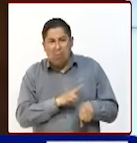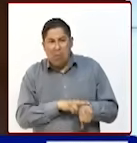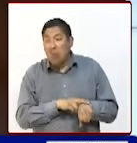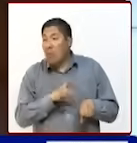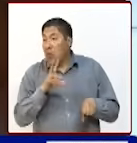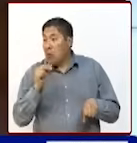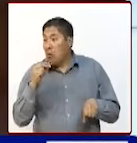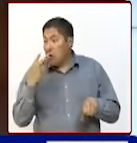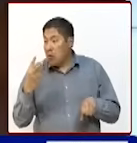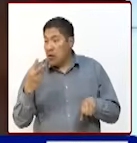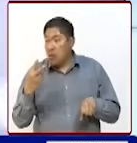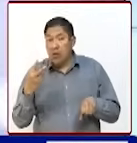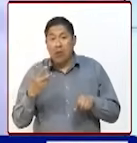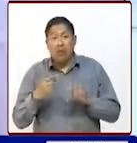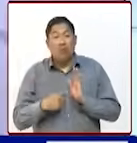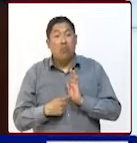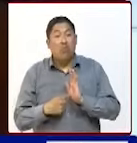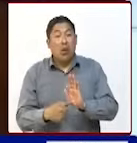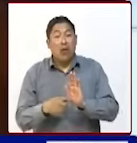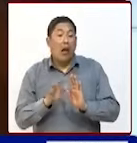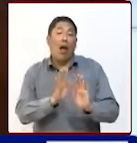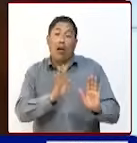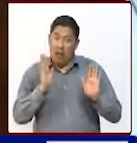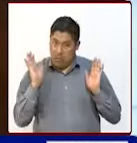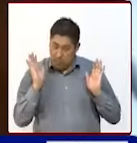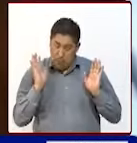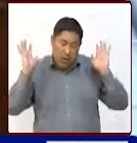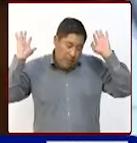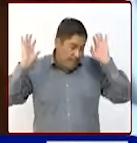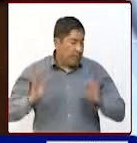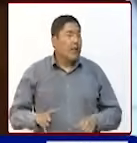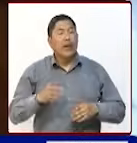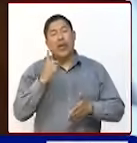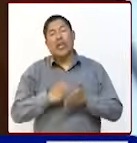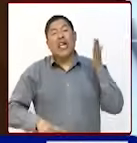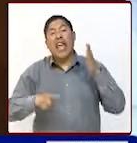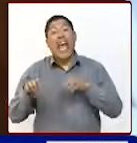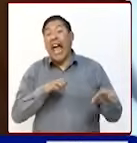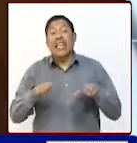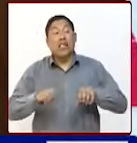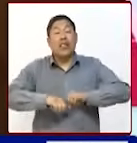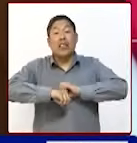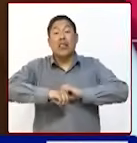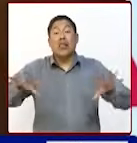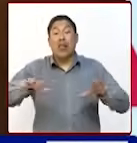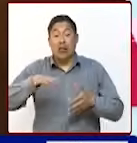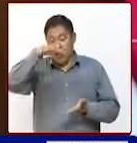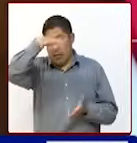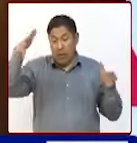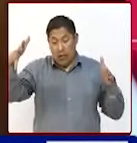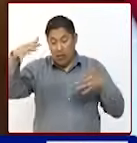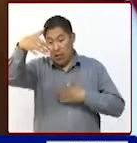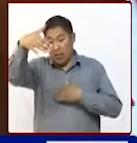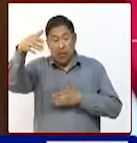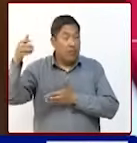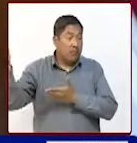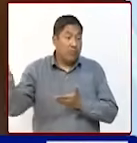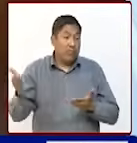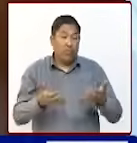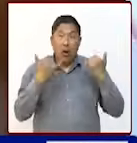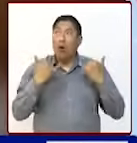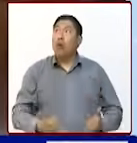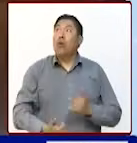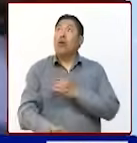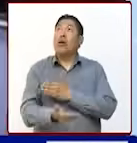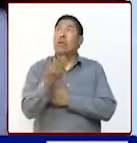visto la venta, sin embargo, la exposición está ahí. En el tema de lo que significa la distribución de las cajas censales, hasta hoy por la